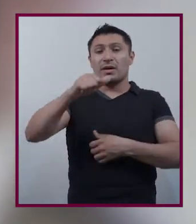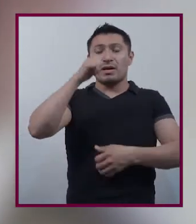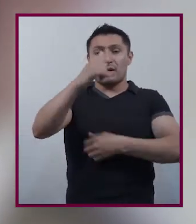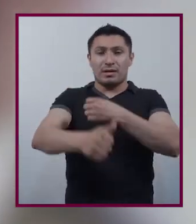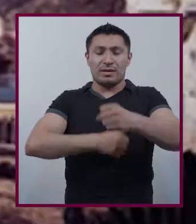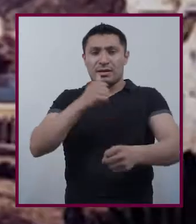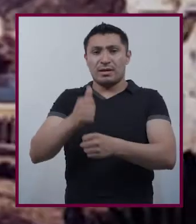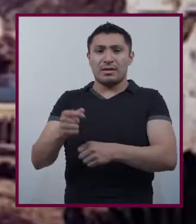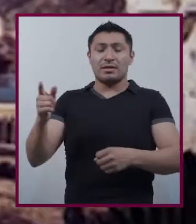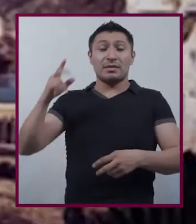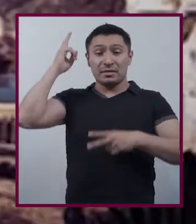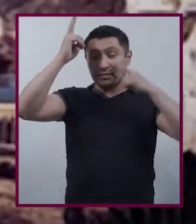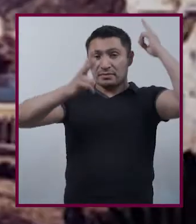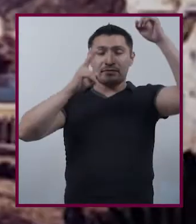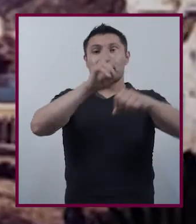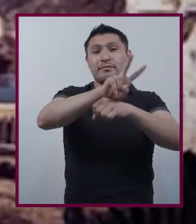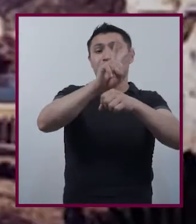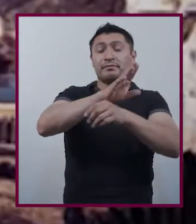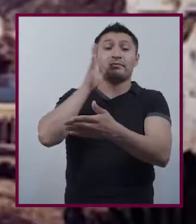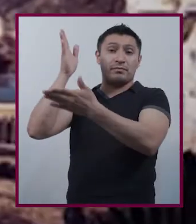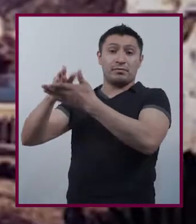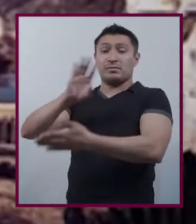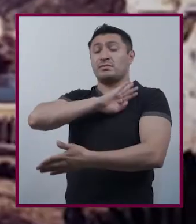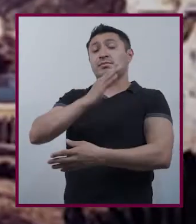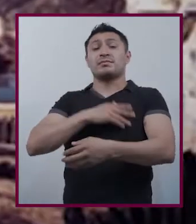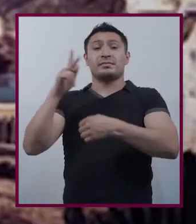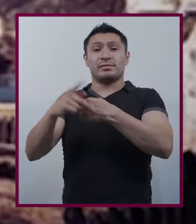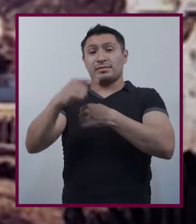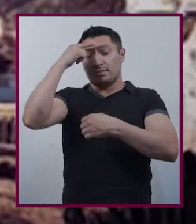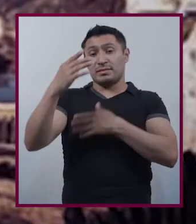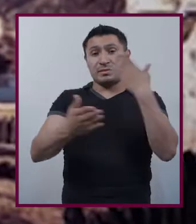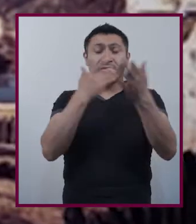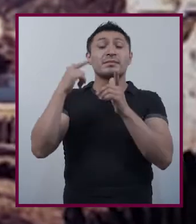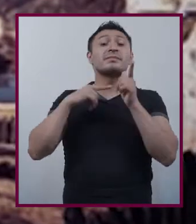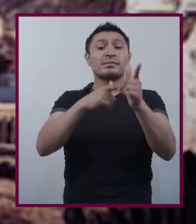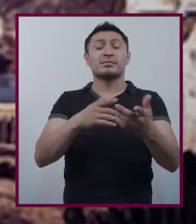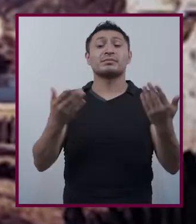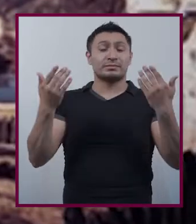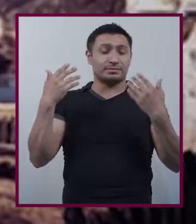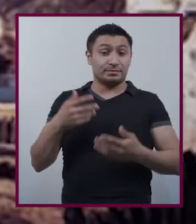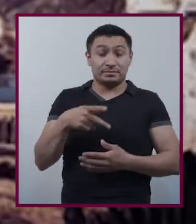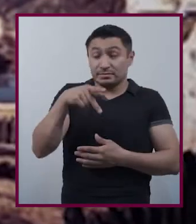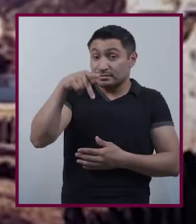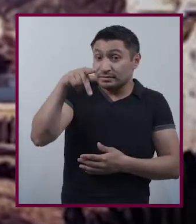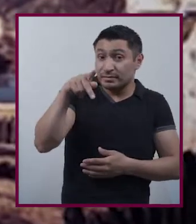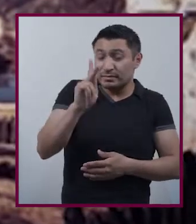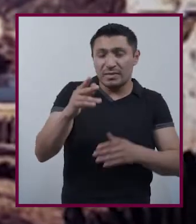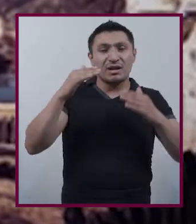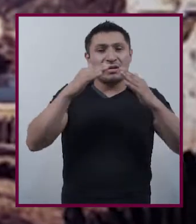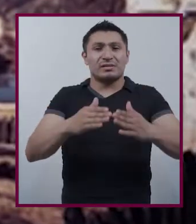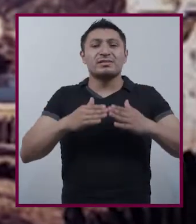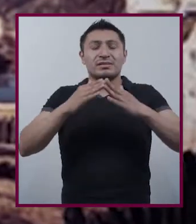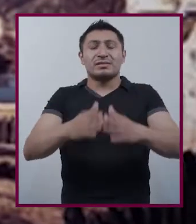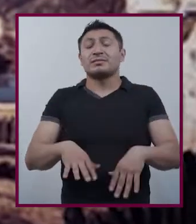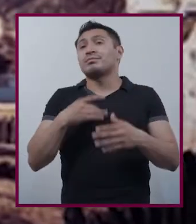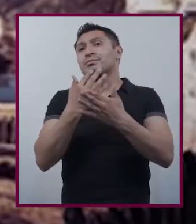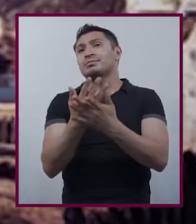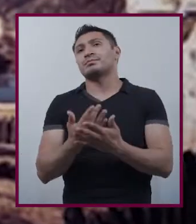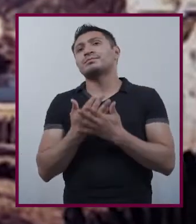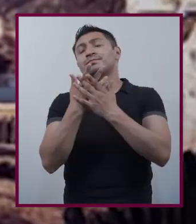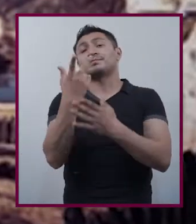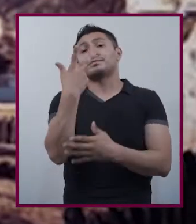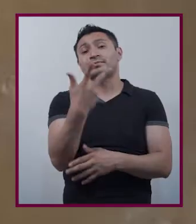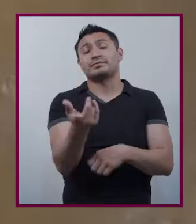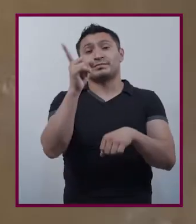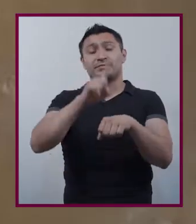años, Bolívar viajó de Venezuela a España para continuar sus estudios. Sin embargo, el barco tuvo que esperar 8 días